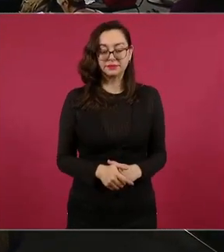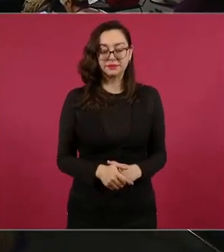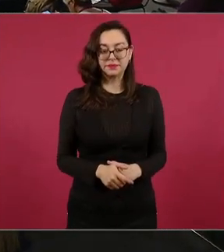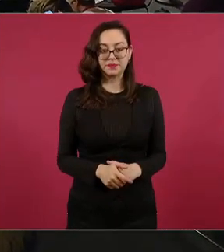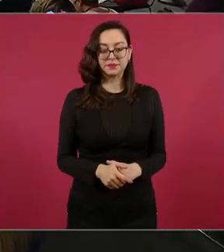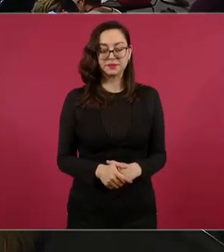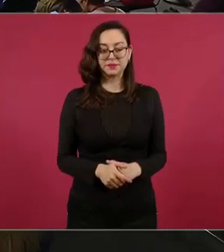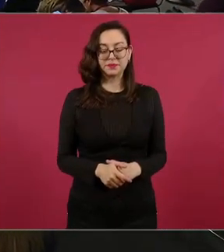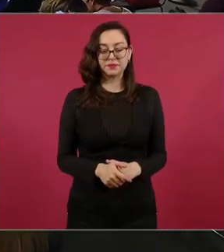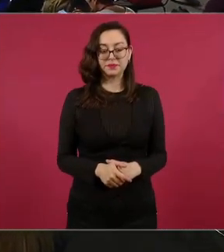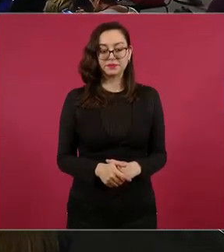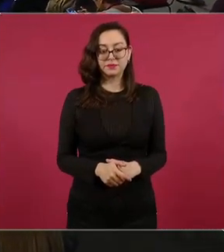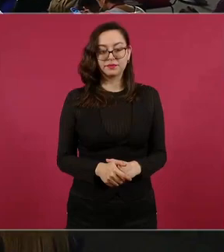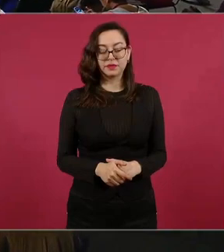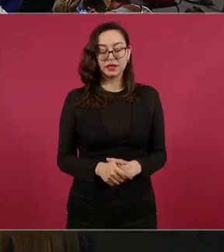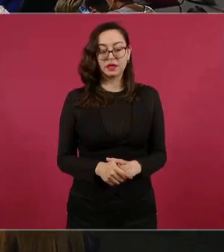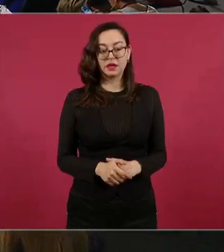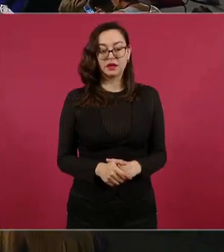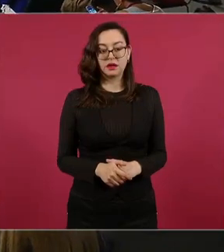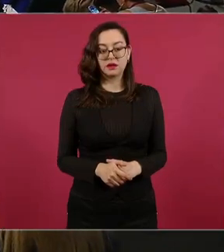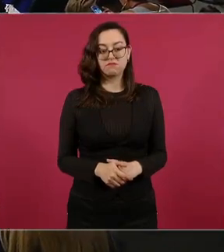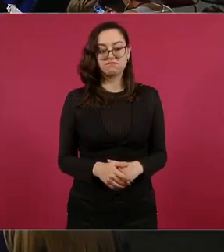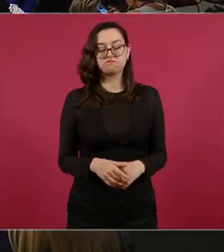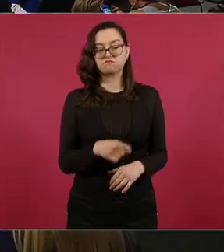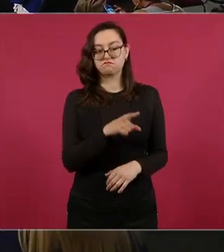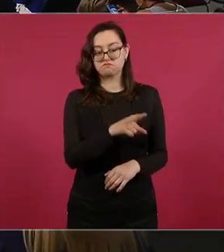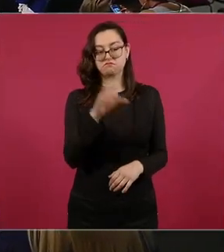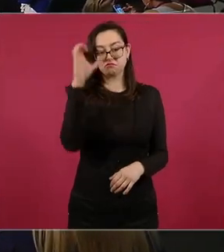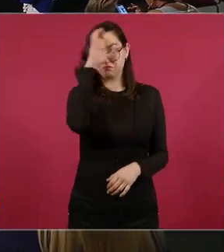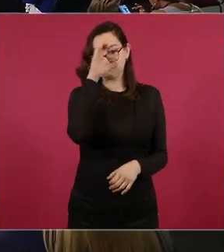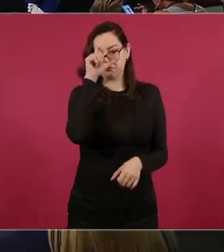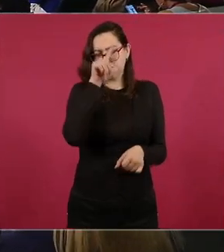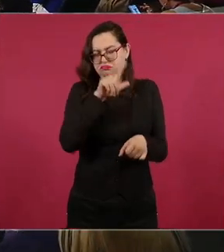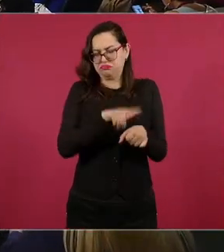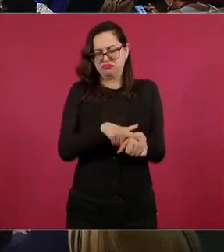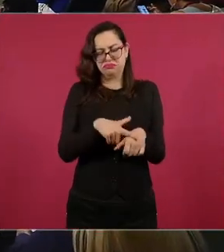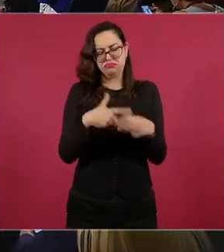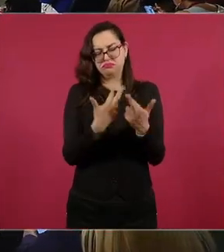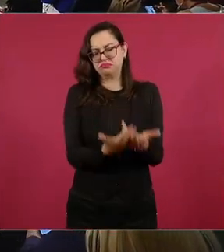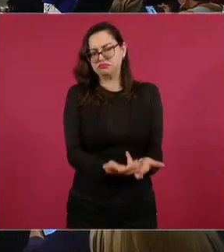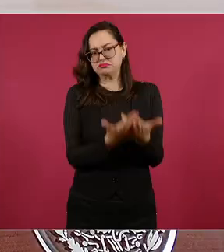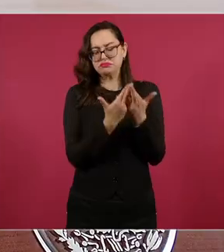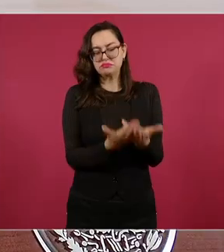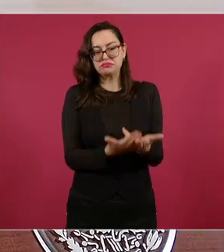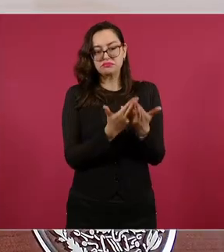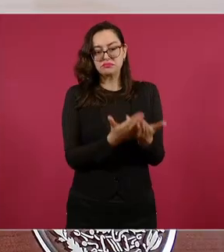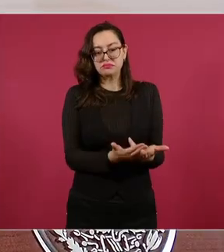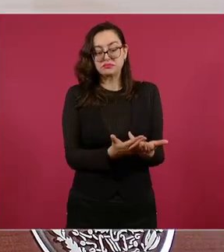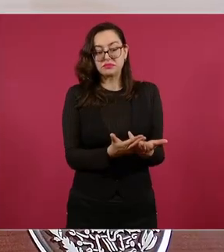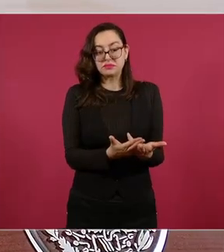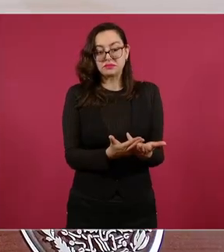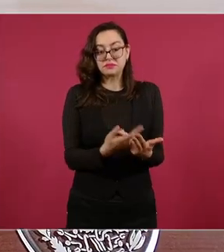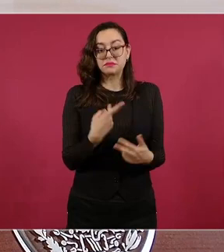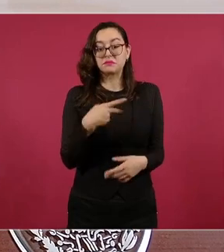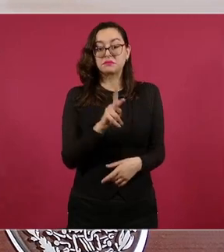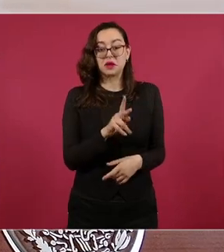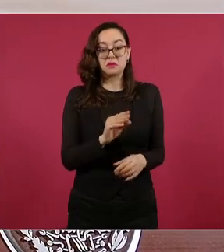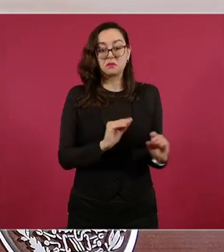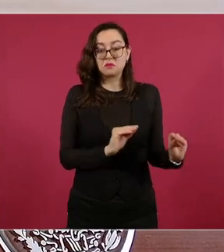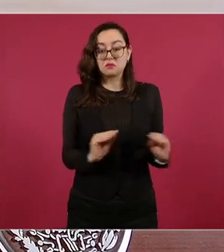y el de más intensa cultura, aunque sin dinamismo,